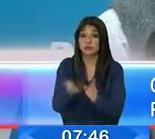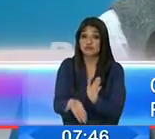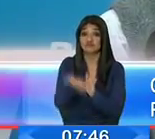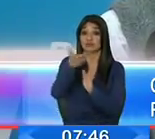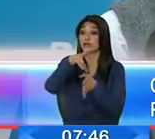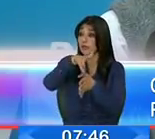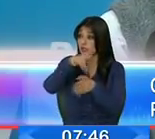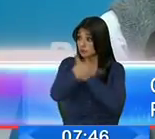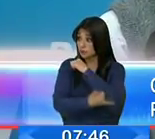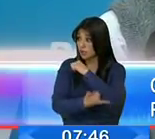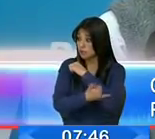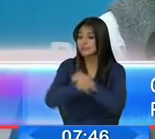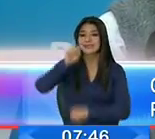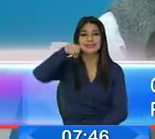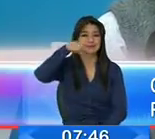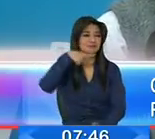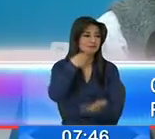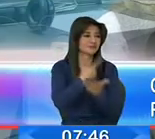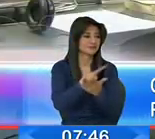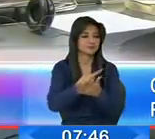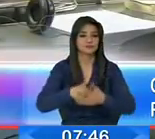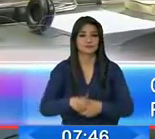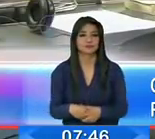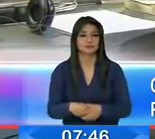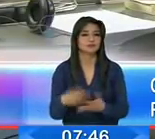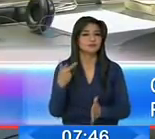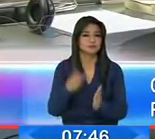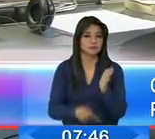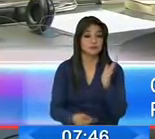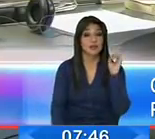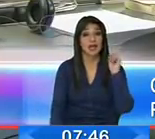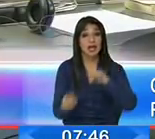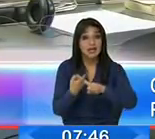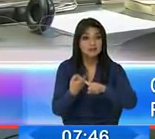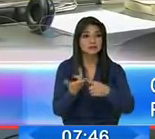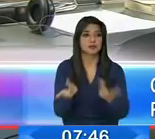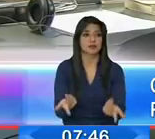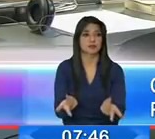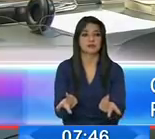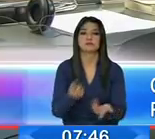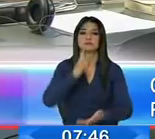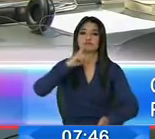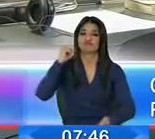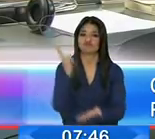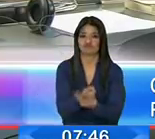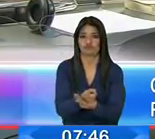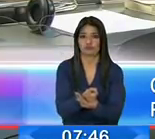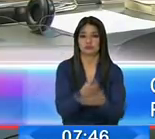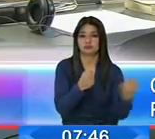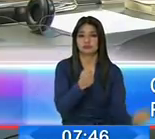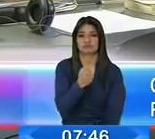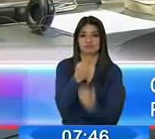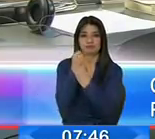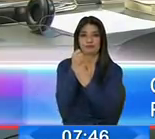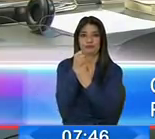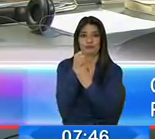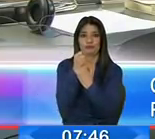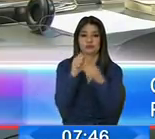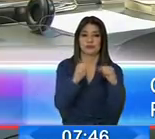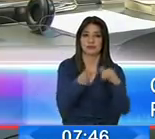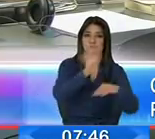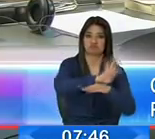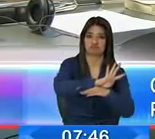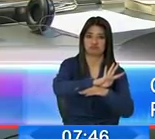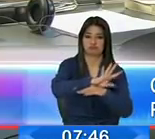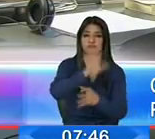riesgo país. Claro, porque lo que ocurre es que hasta que no haya una verdadera colaboración entre la Asamblea y